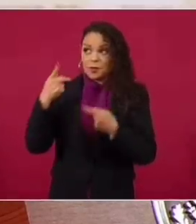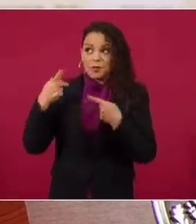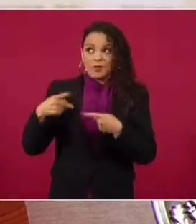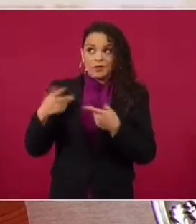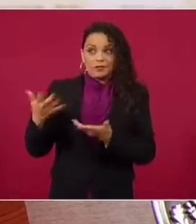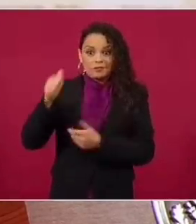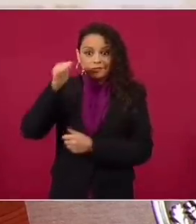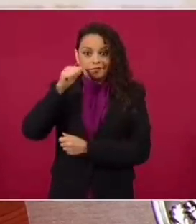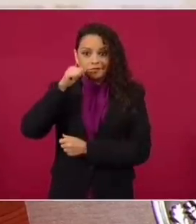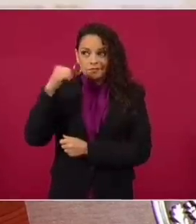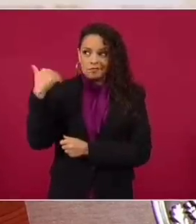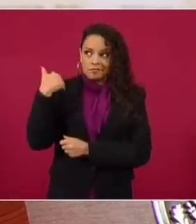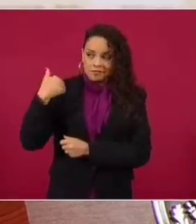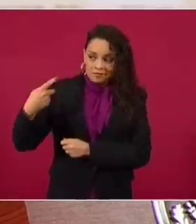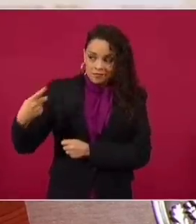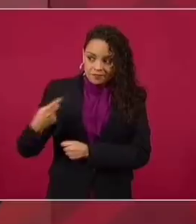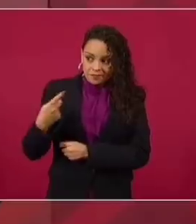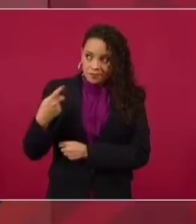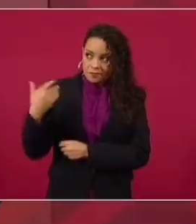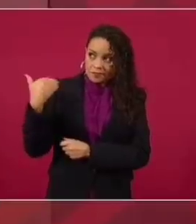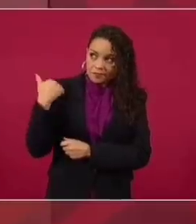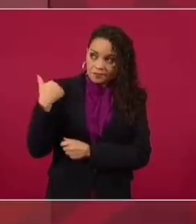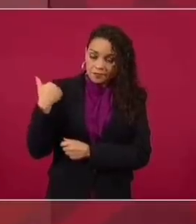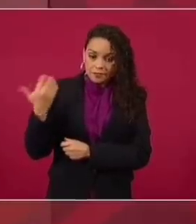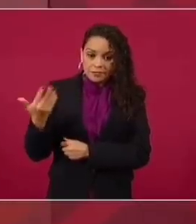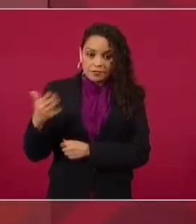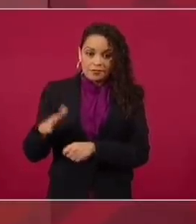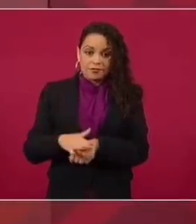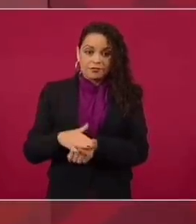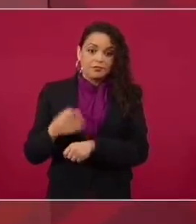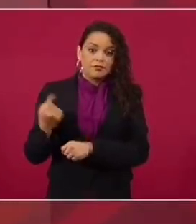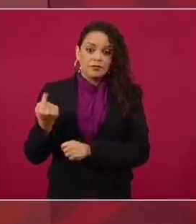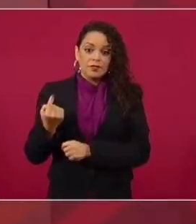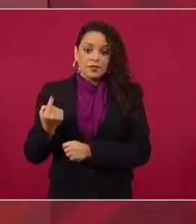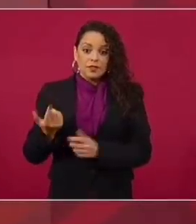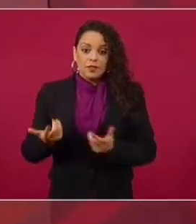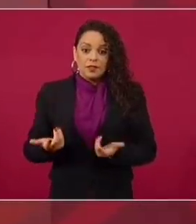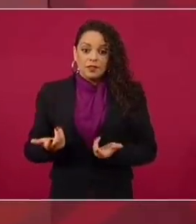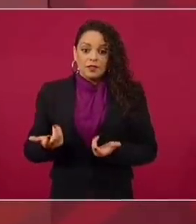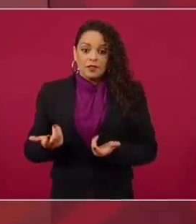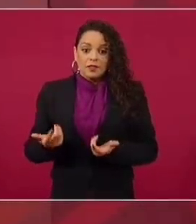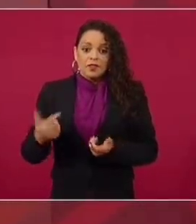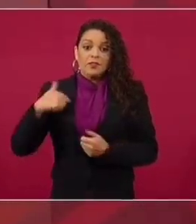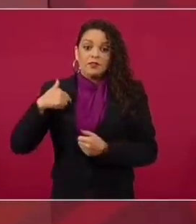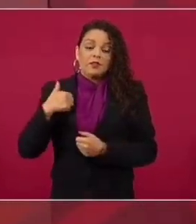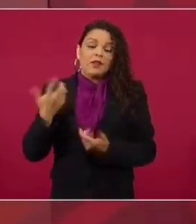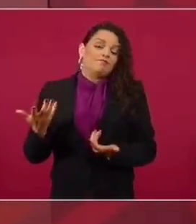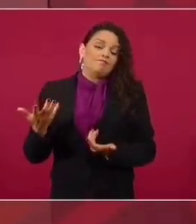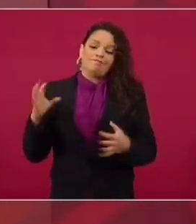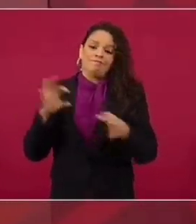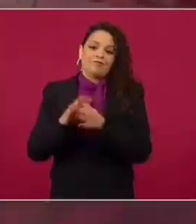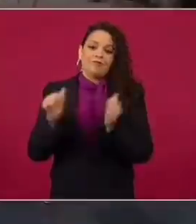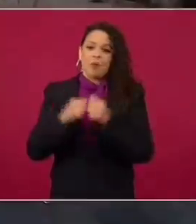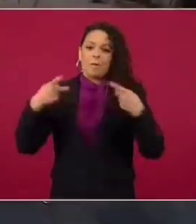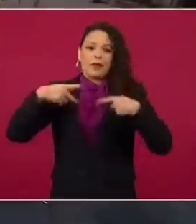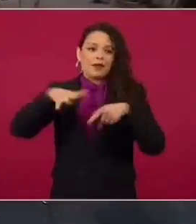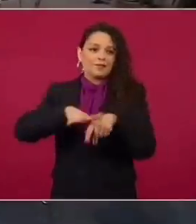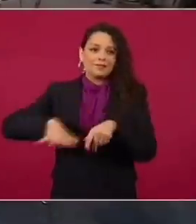me cuestionan porque soy de Tepeitán, ¿sí? Aldeano.